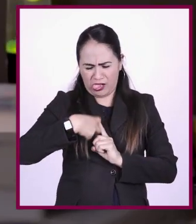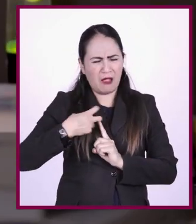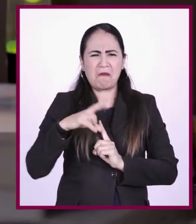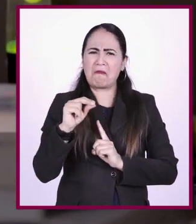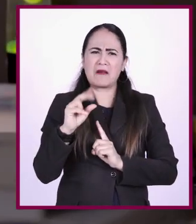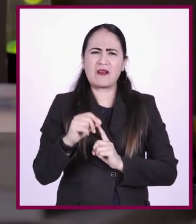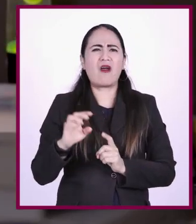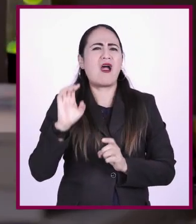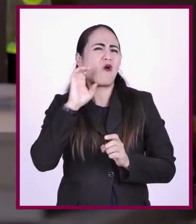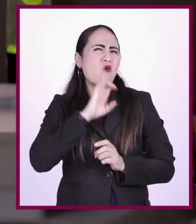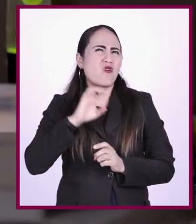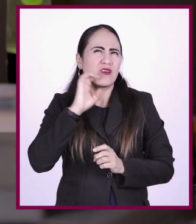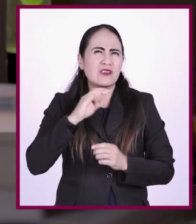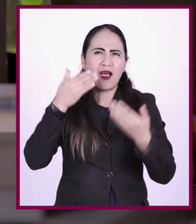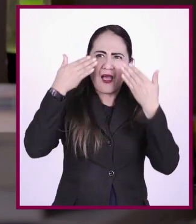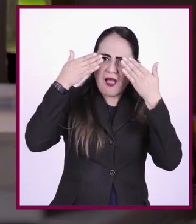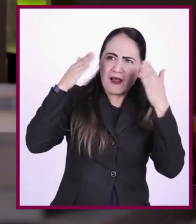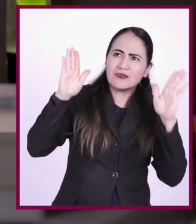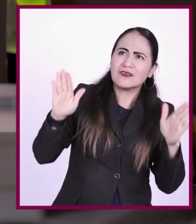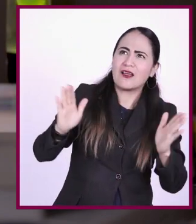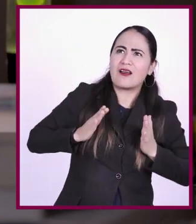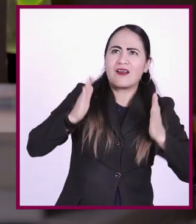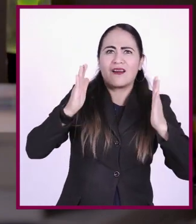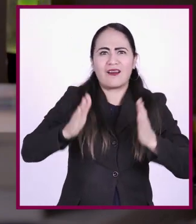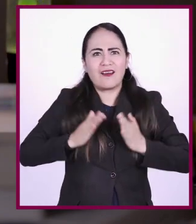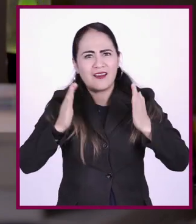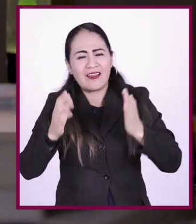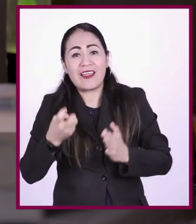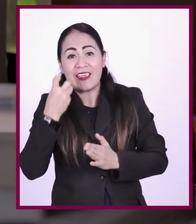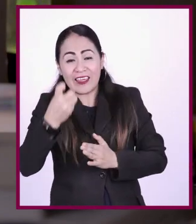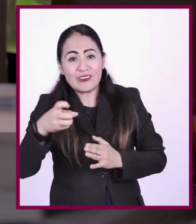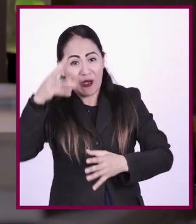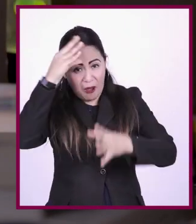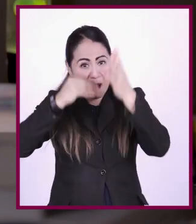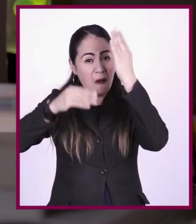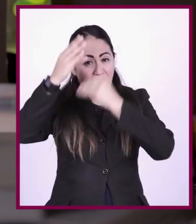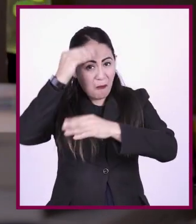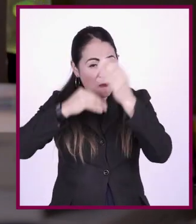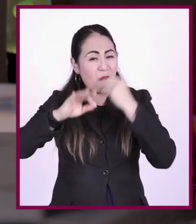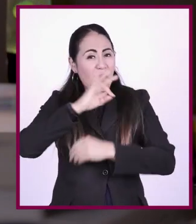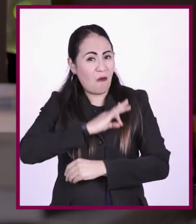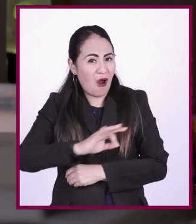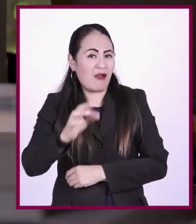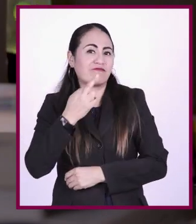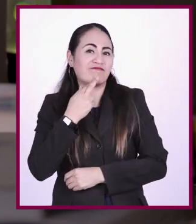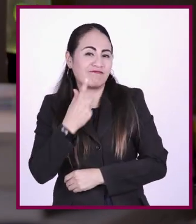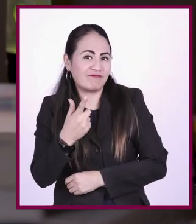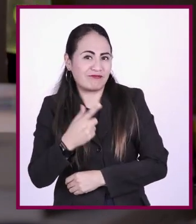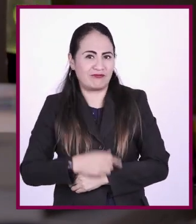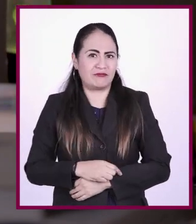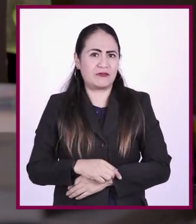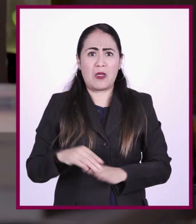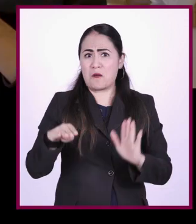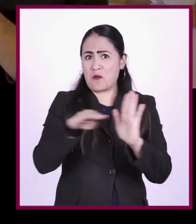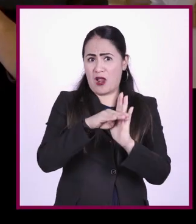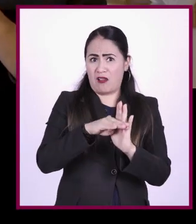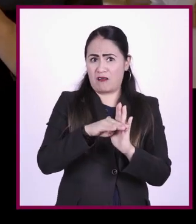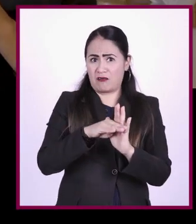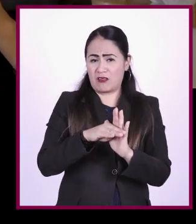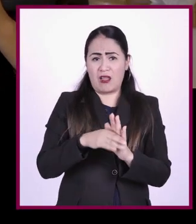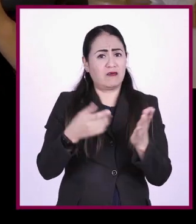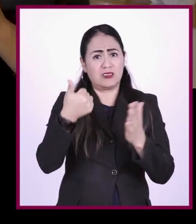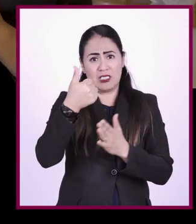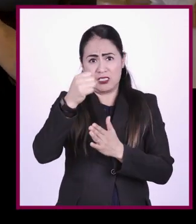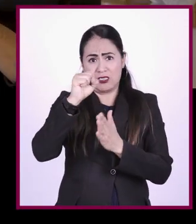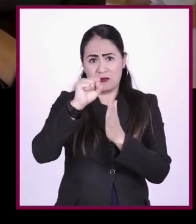mismos. Hay espacio para la curiosidad y el asombro, que son las mejores emociones para aprender. Esto, como bien dices, no se queda en este